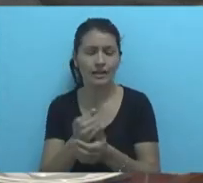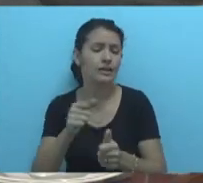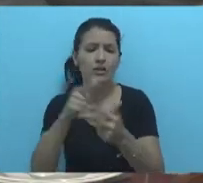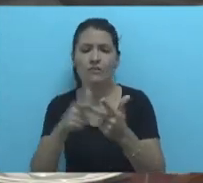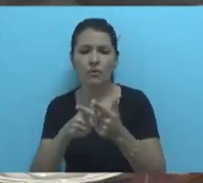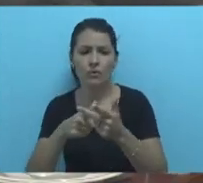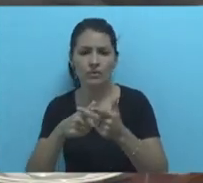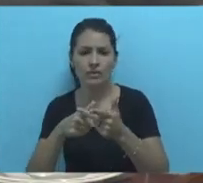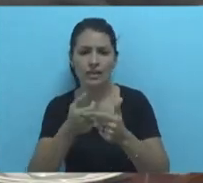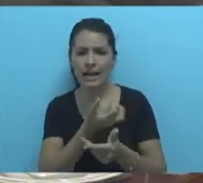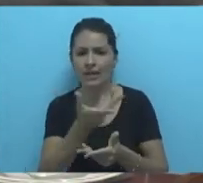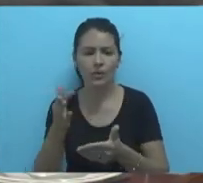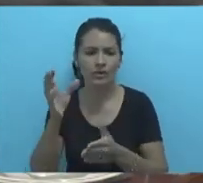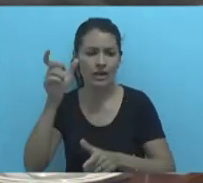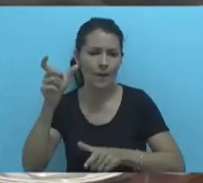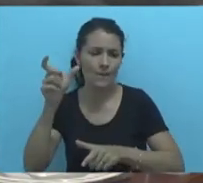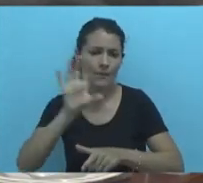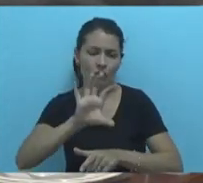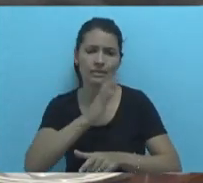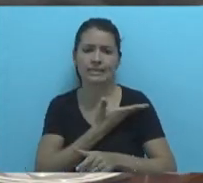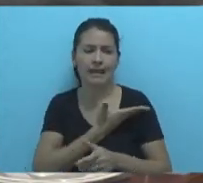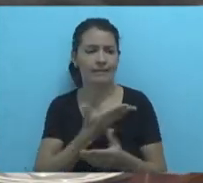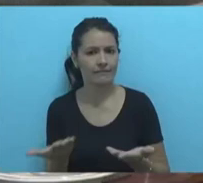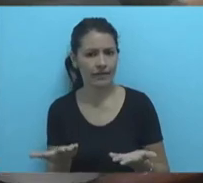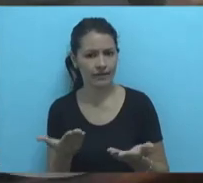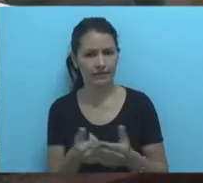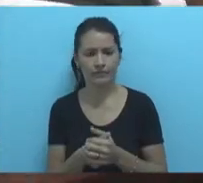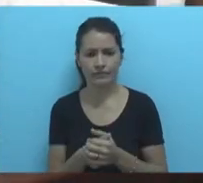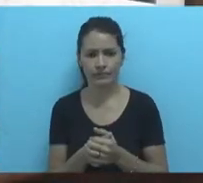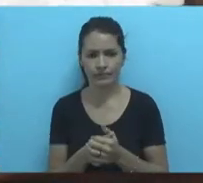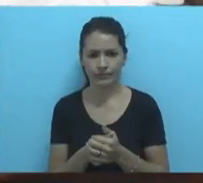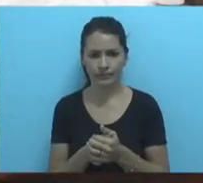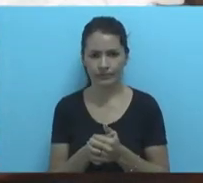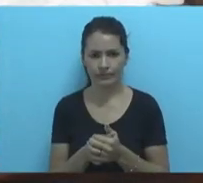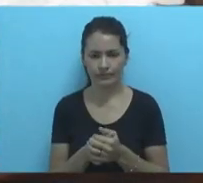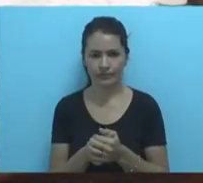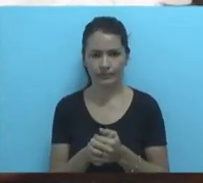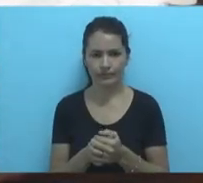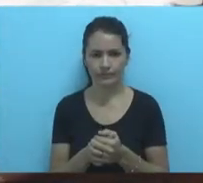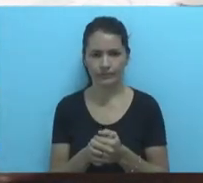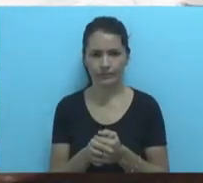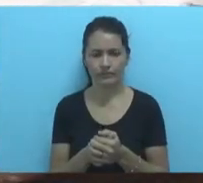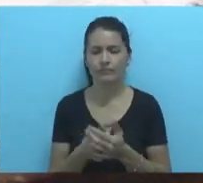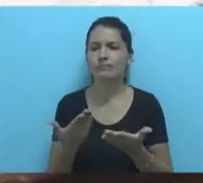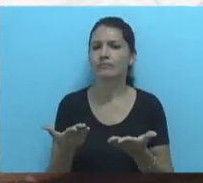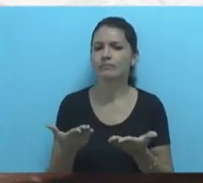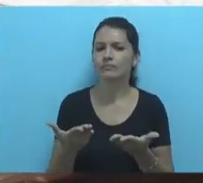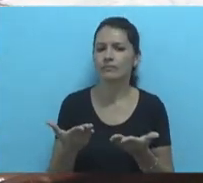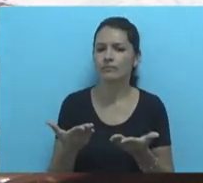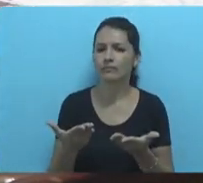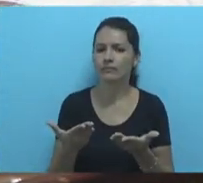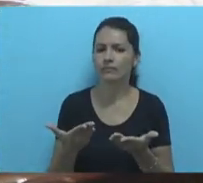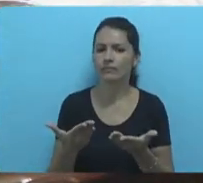la provincia de Santa Fe, porque su aprobación haya sido ficto y parece que acá no ha pasado nada. No podemos